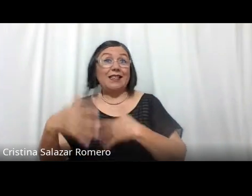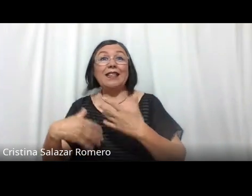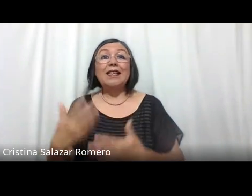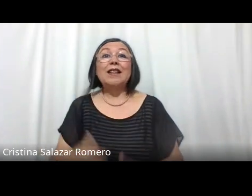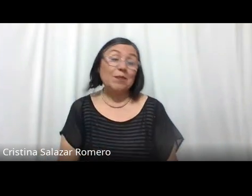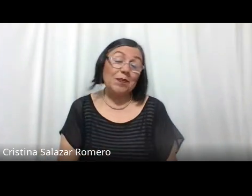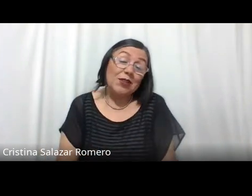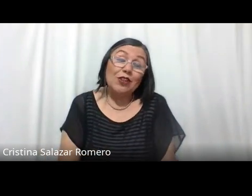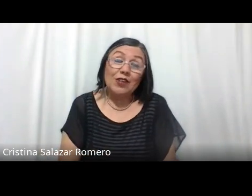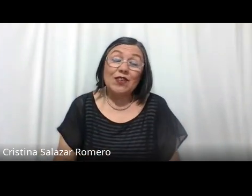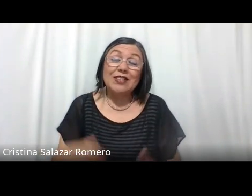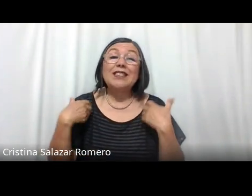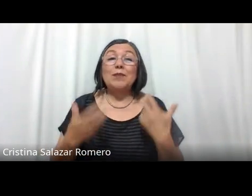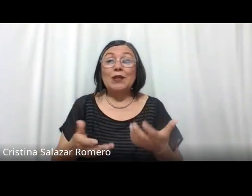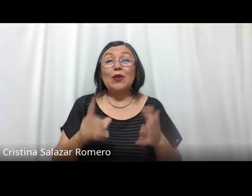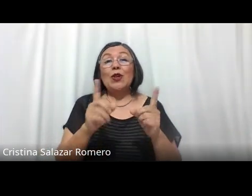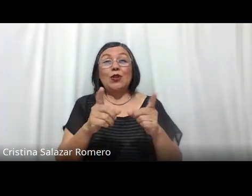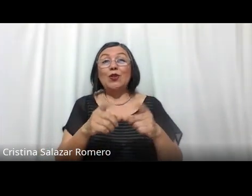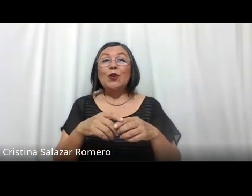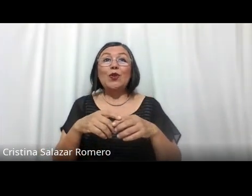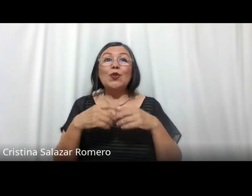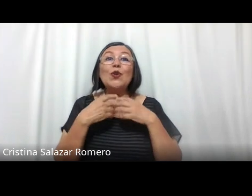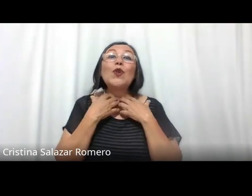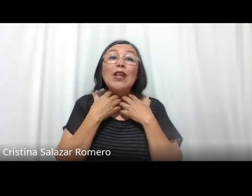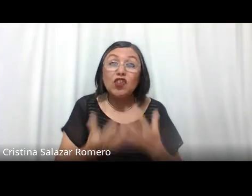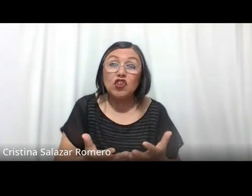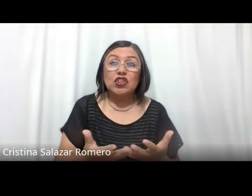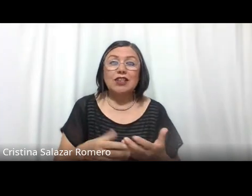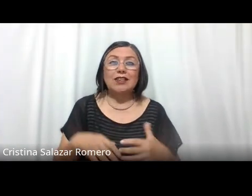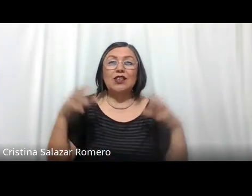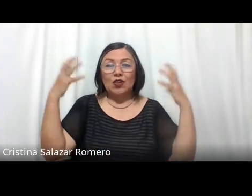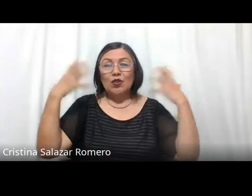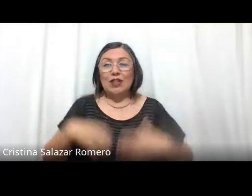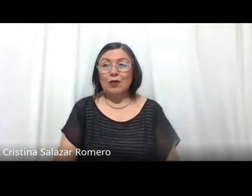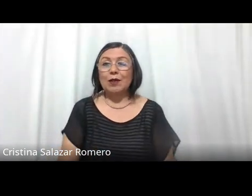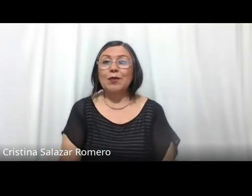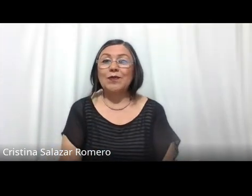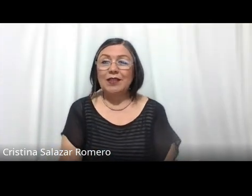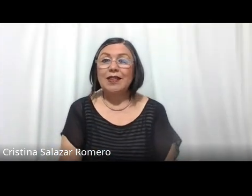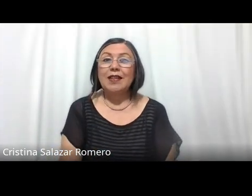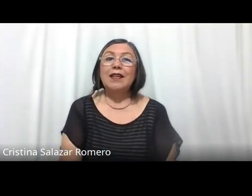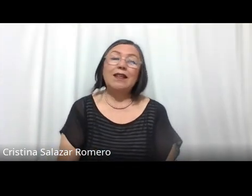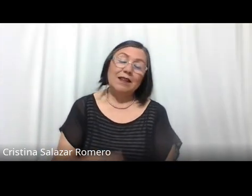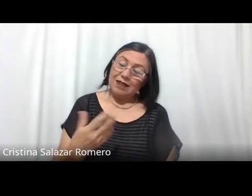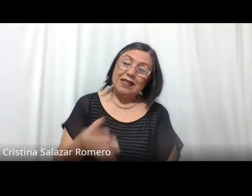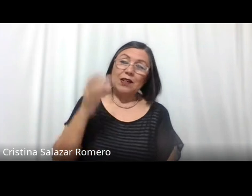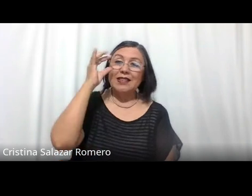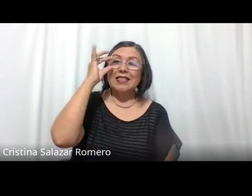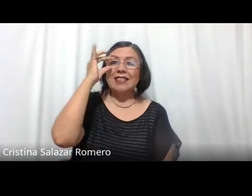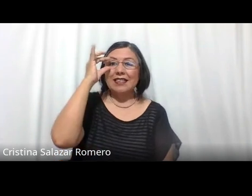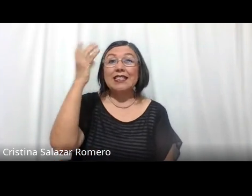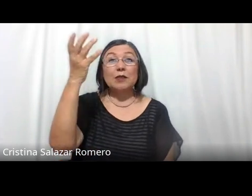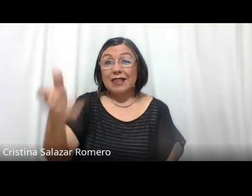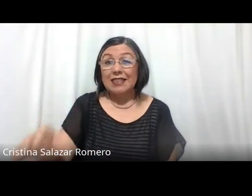ir poniendo énfasis, pero no con la voz, sino con el cuerpo. ¿Sí? La lengua de